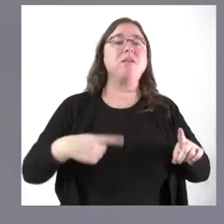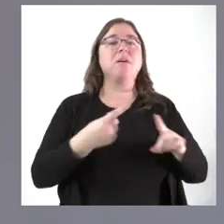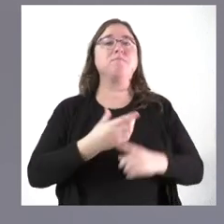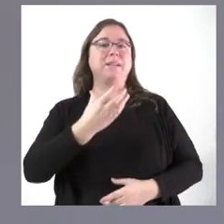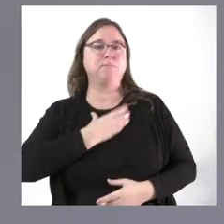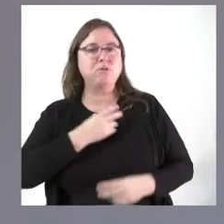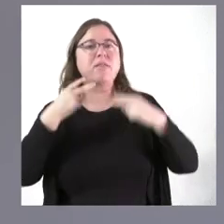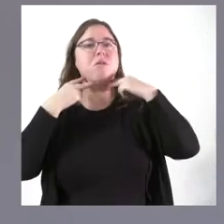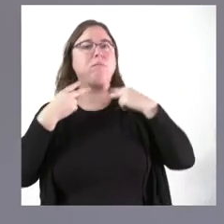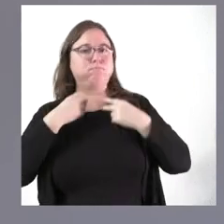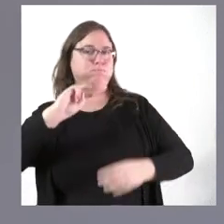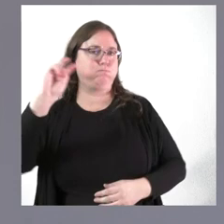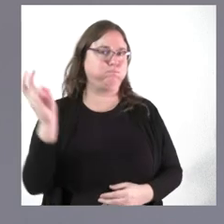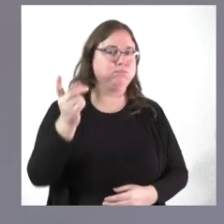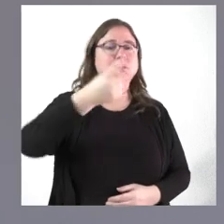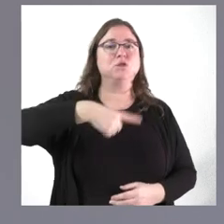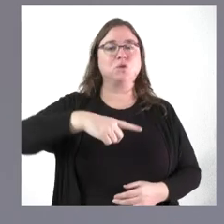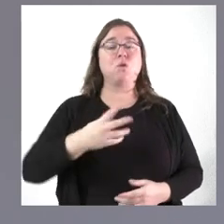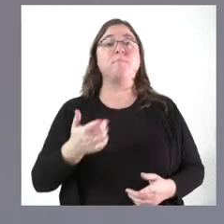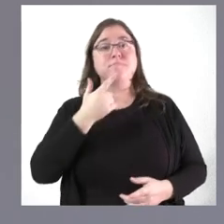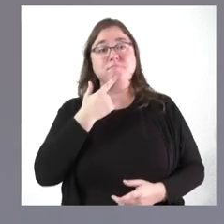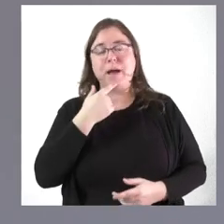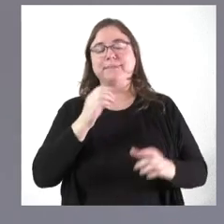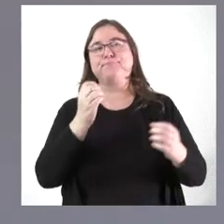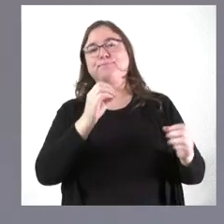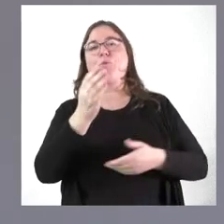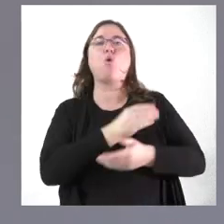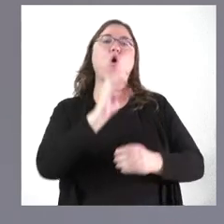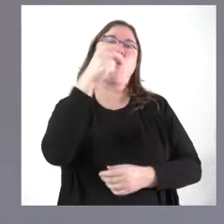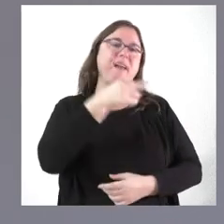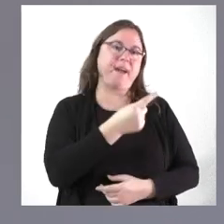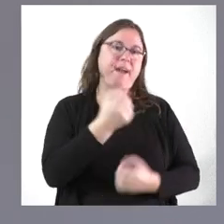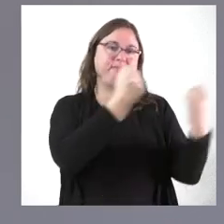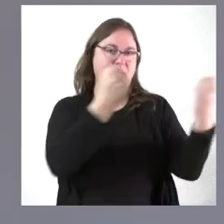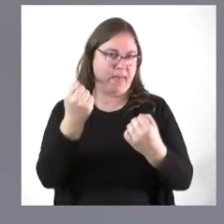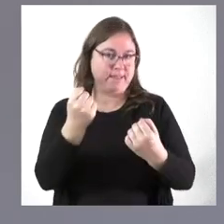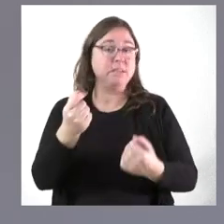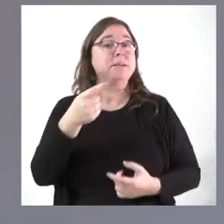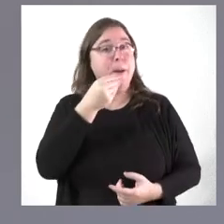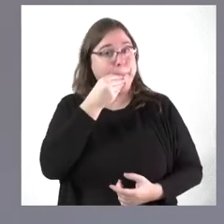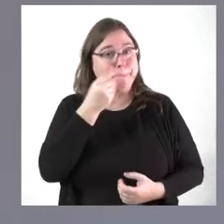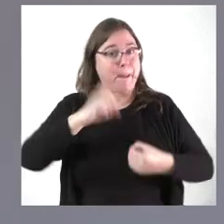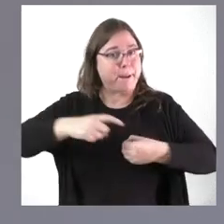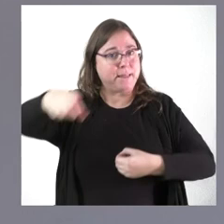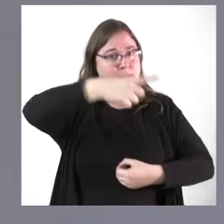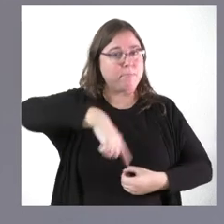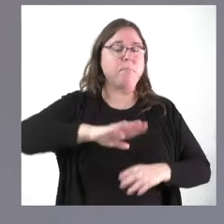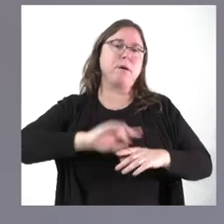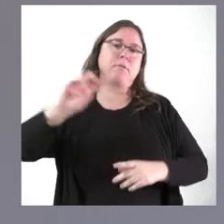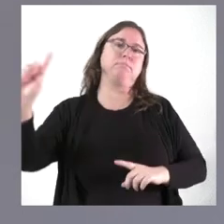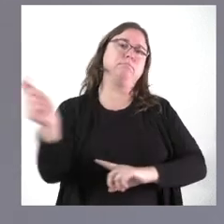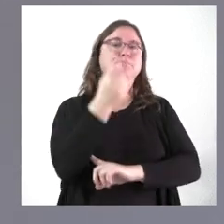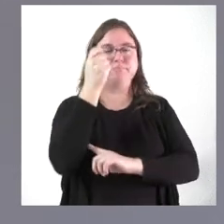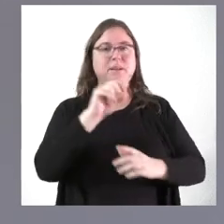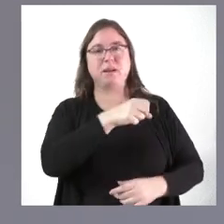y también de entidades y lucro yo creo que es bueno la participación de este esfuerzo conjunto para conseguir estos resultados y nosotros